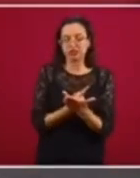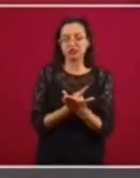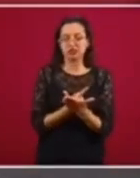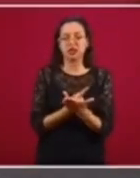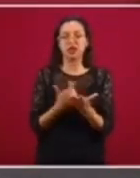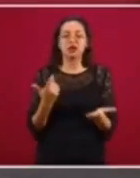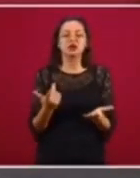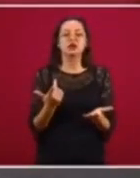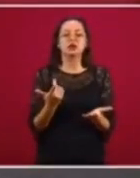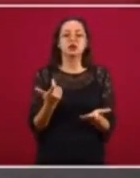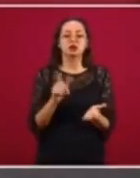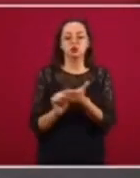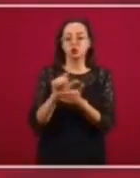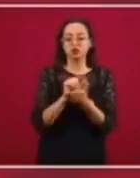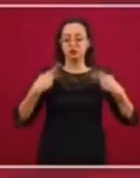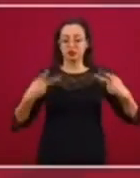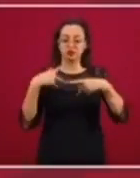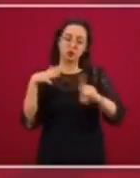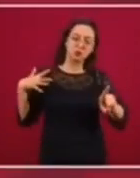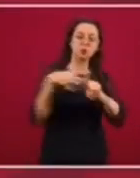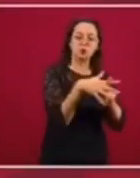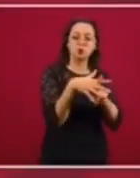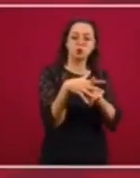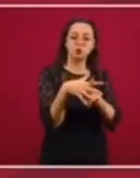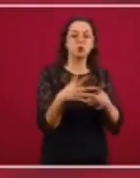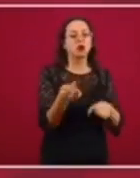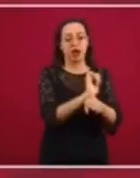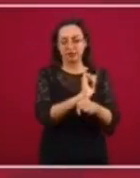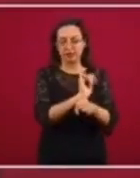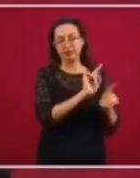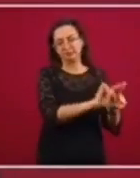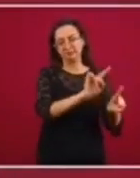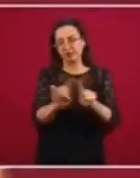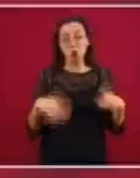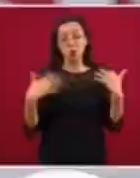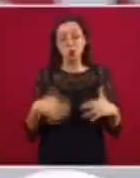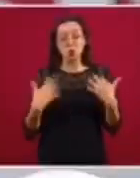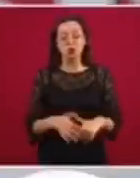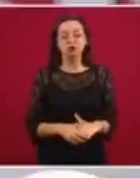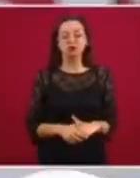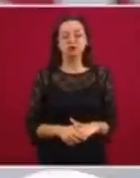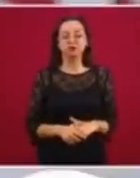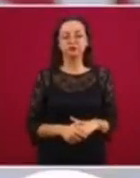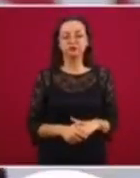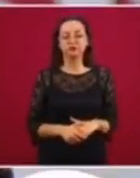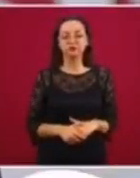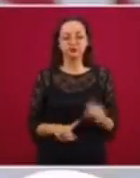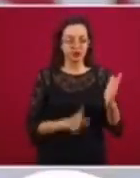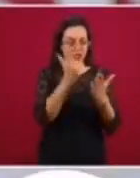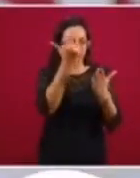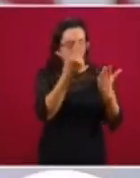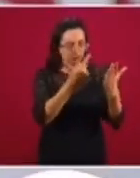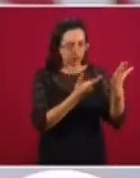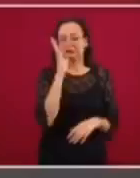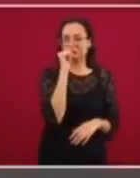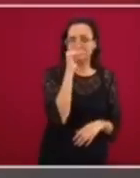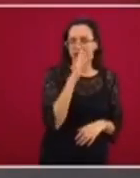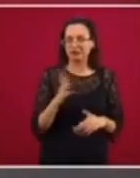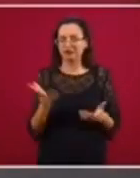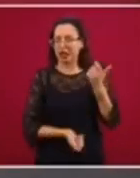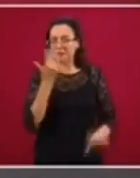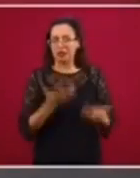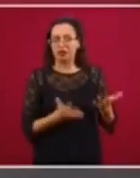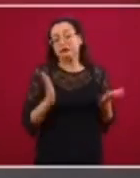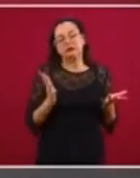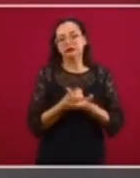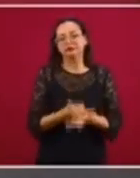tienen más seguidores en Twitter y son los artistas o los deportistas. Entonces veo la lista y coincide. Entonces,